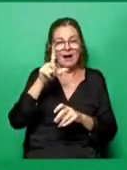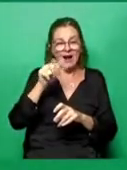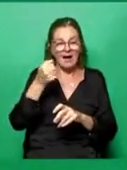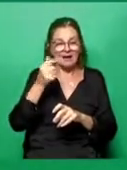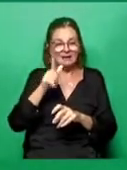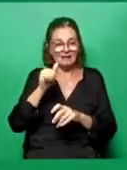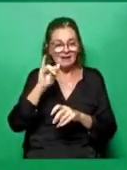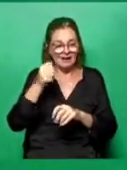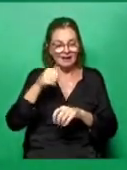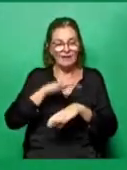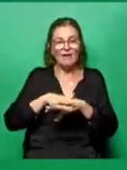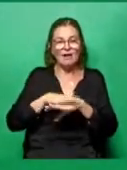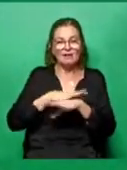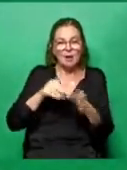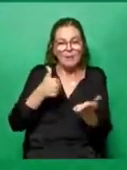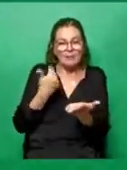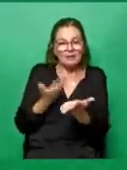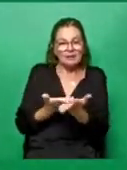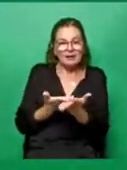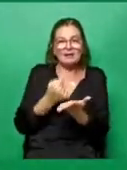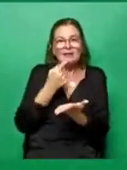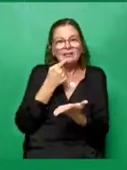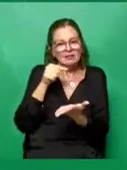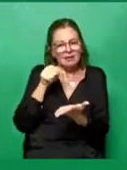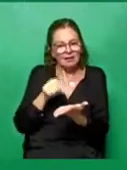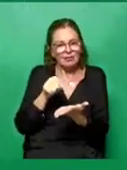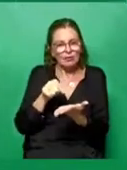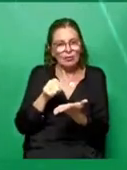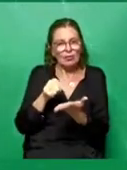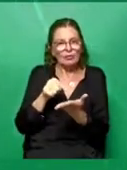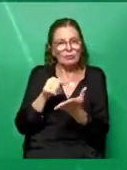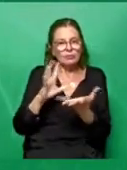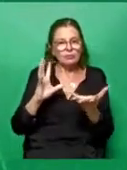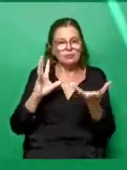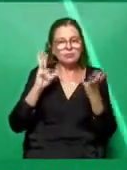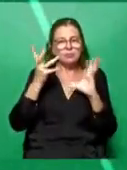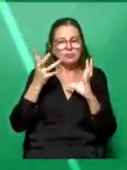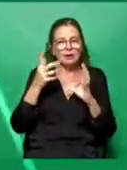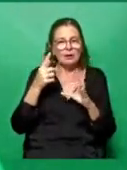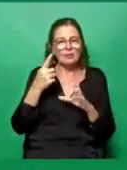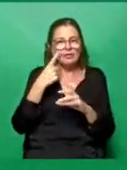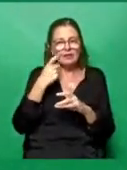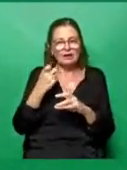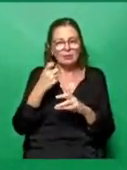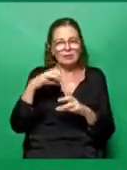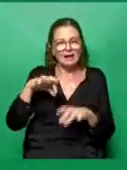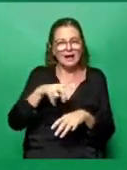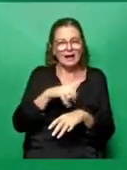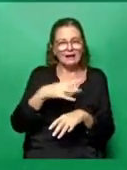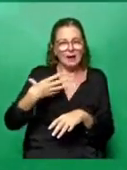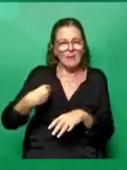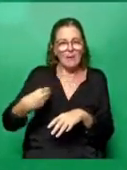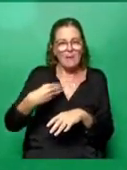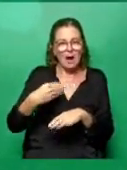inteligencia artificial con el que asegura se va a revolucionar la detección temprana del cáncer de mama.